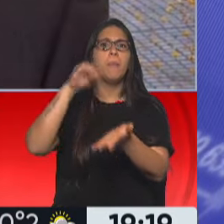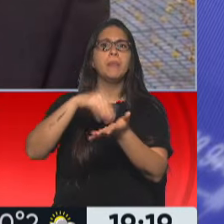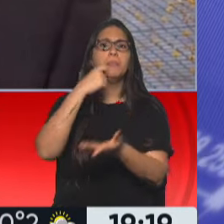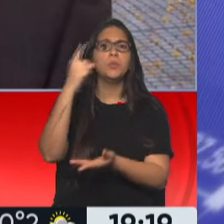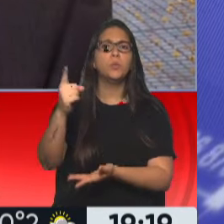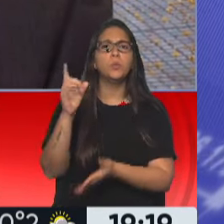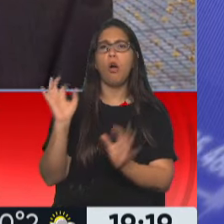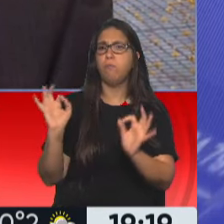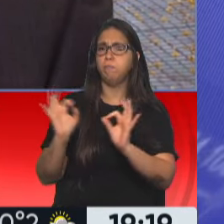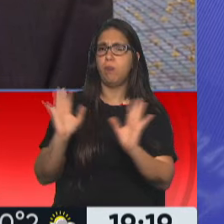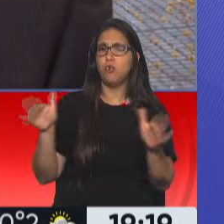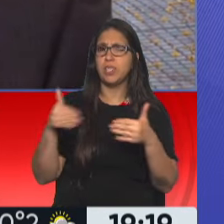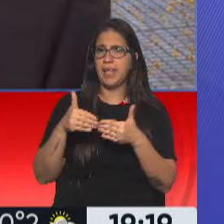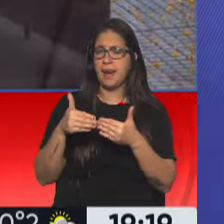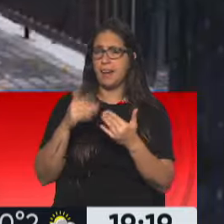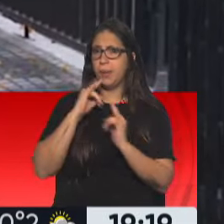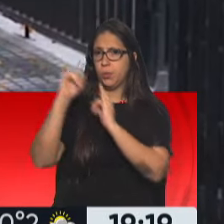pregunta o finalizar.